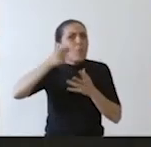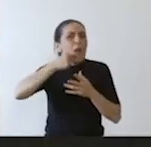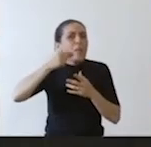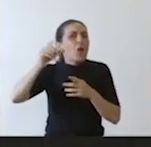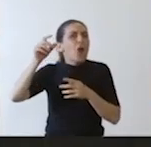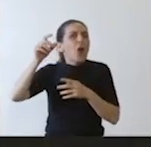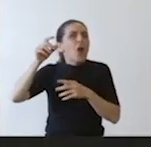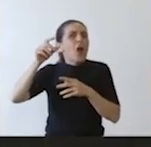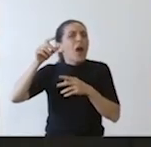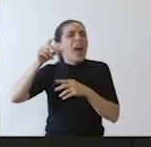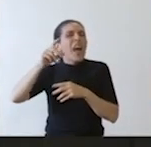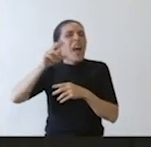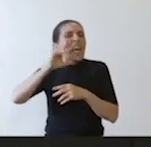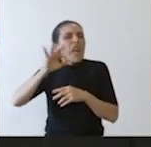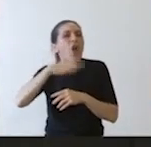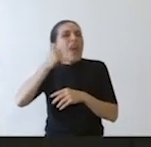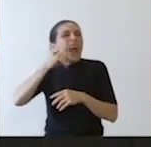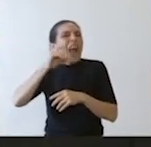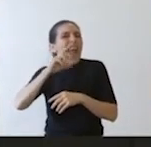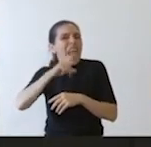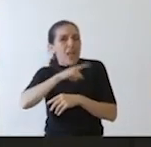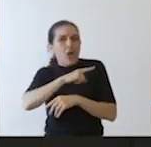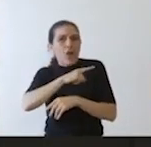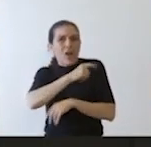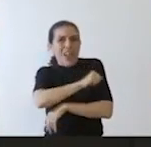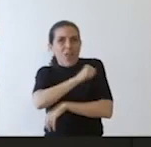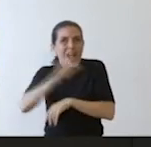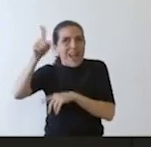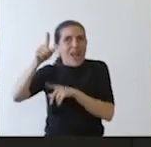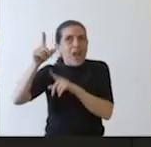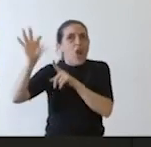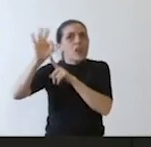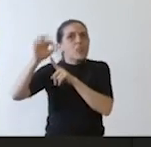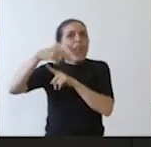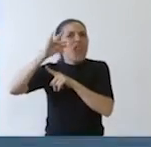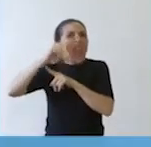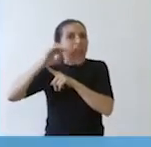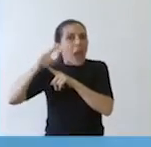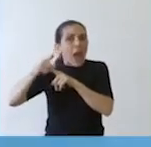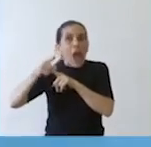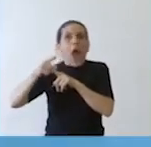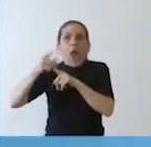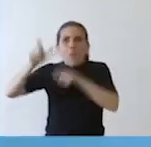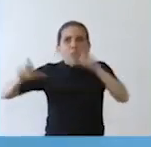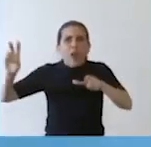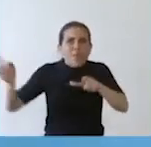Río de Janeiro, donde más personas fallecieron porque no pudieron llegar a los servicios de salud, de